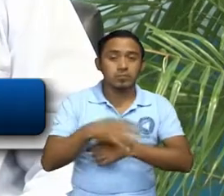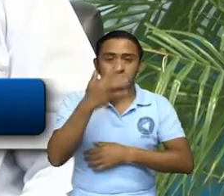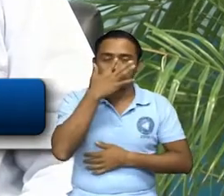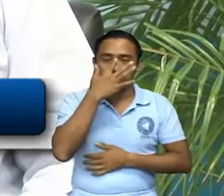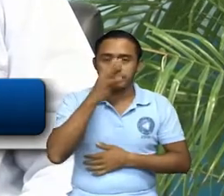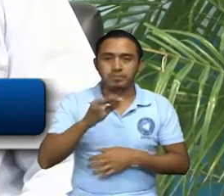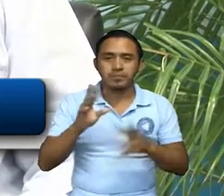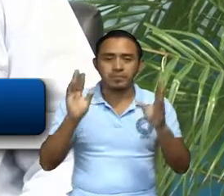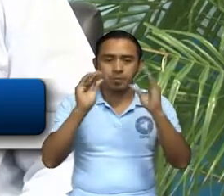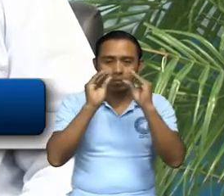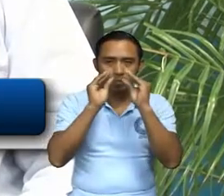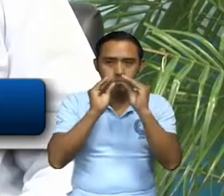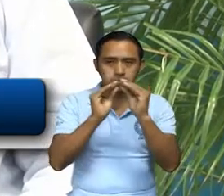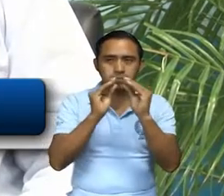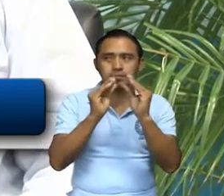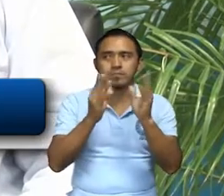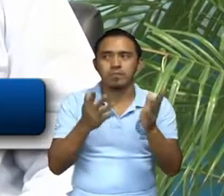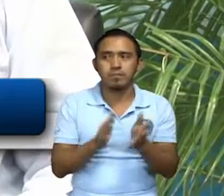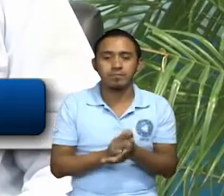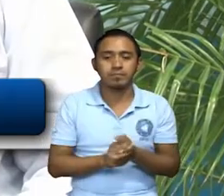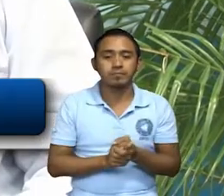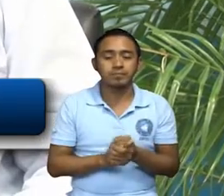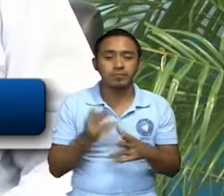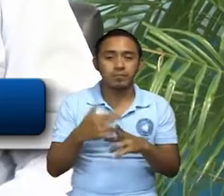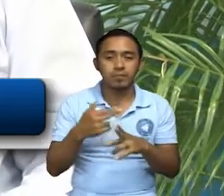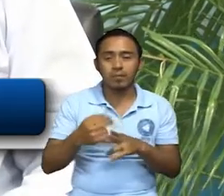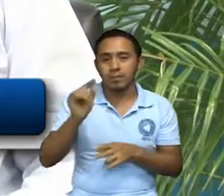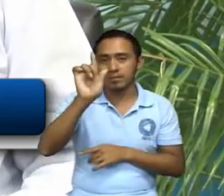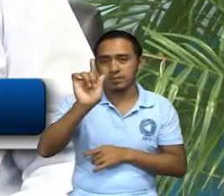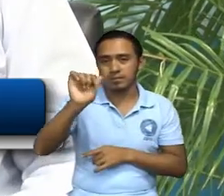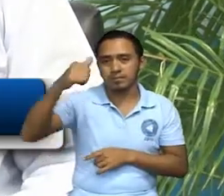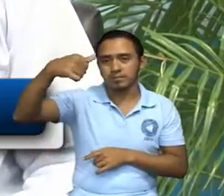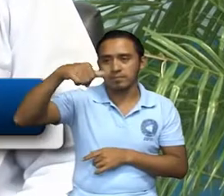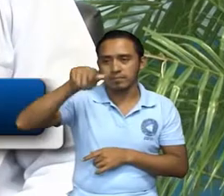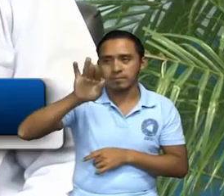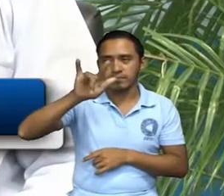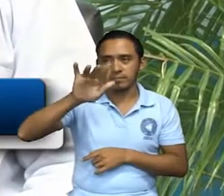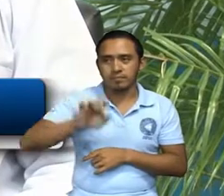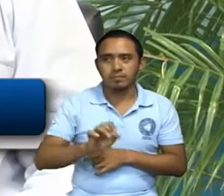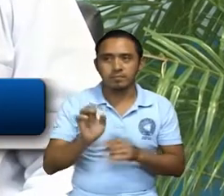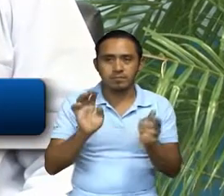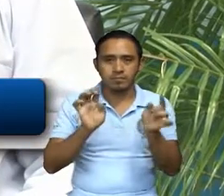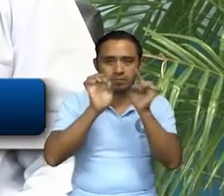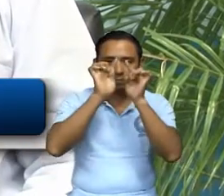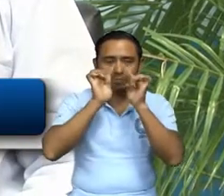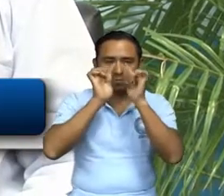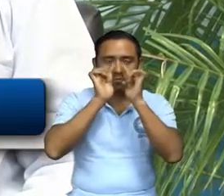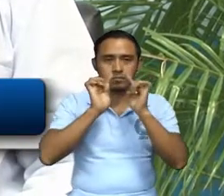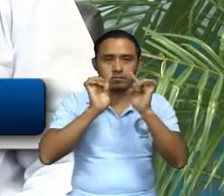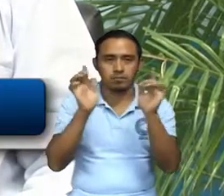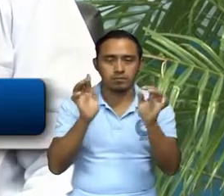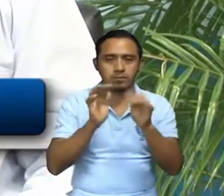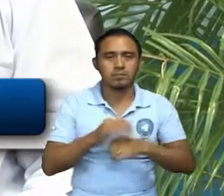un cartílago, que es el cartílago nasal, que es el famoso tabique nasal que nosotros llamamos. Que lo están a los lados. Exactamente.